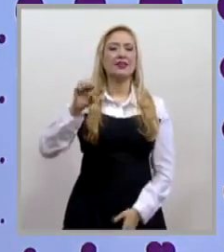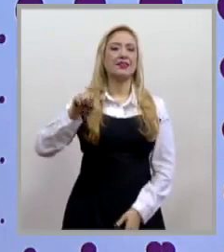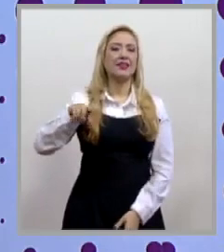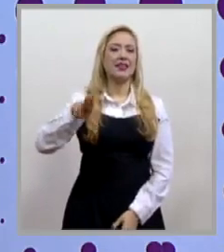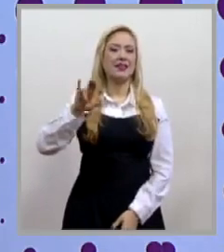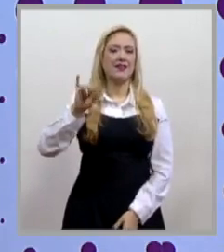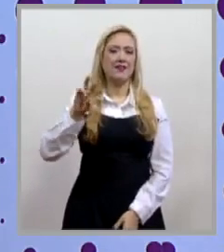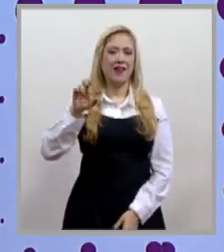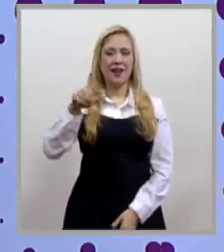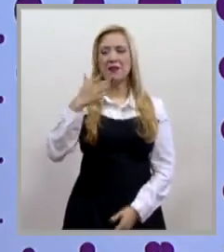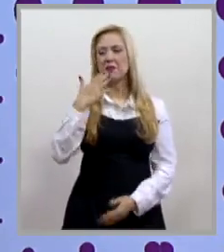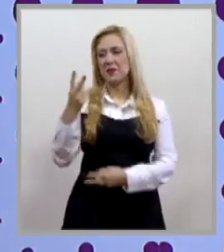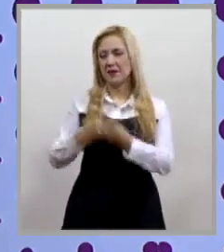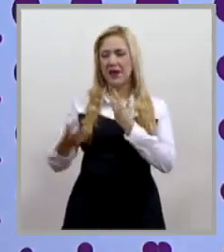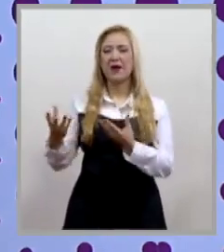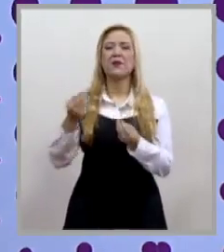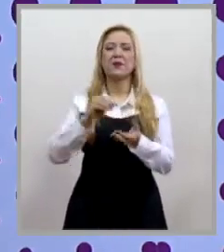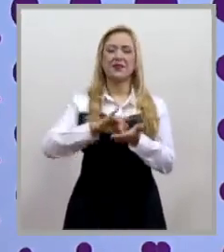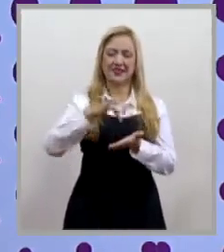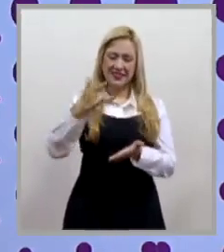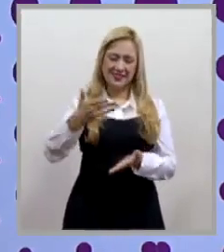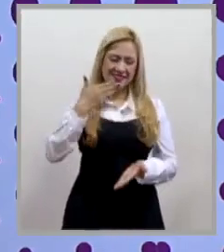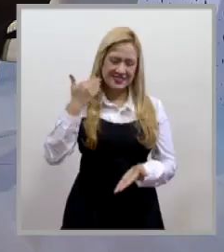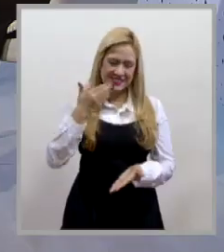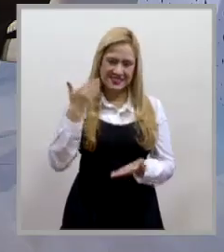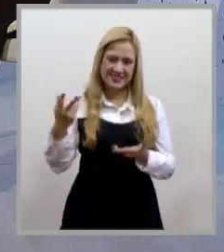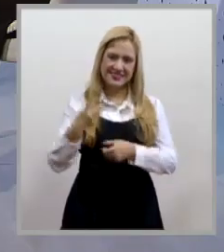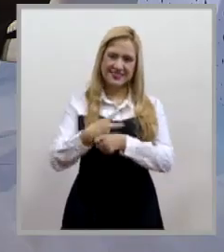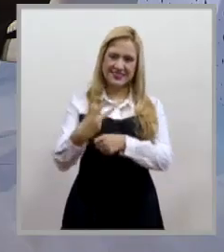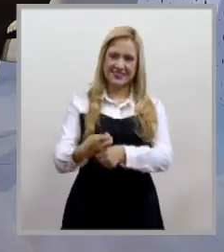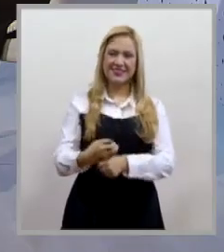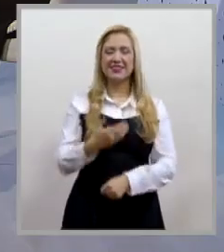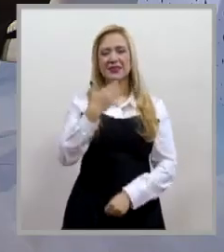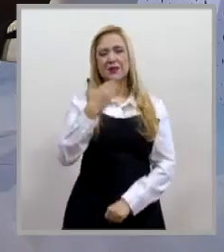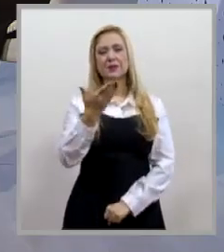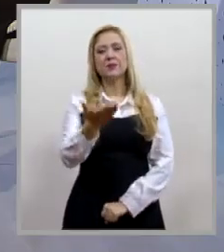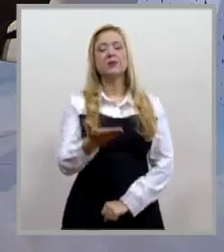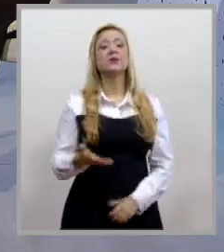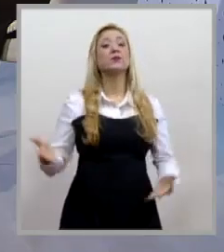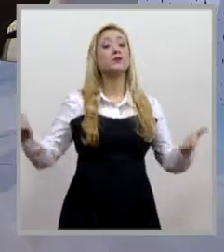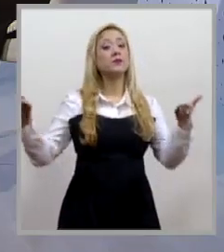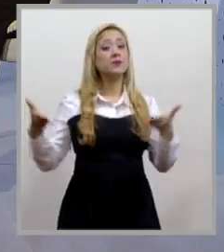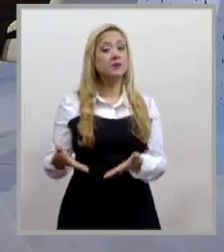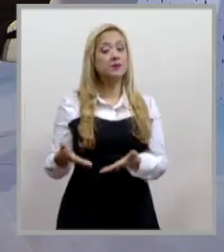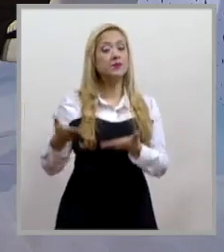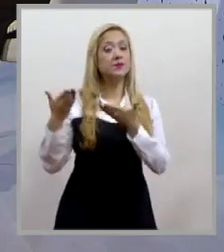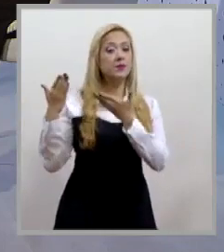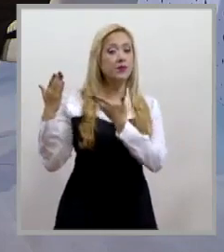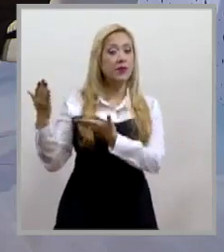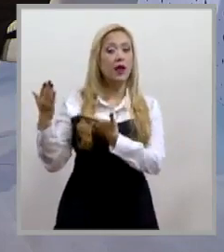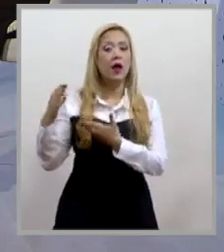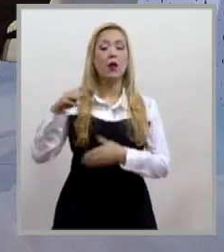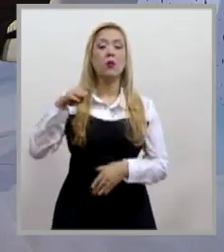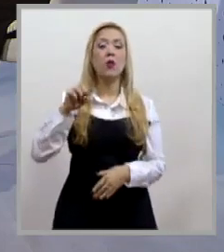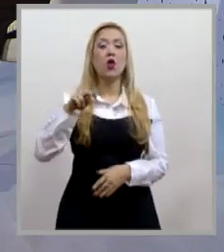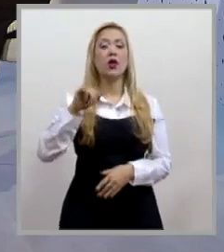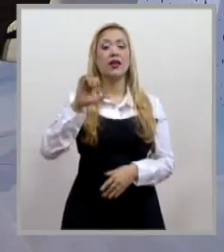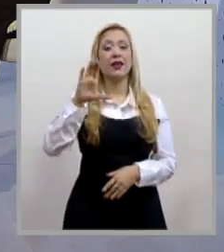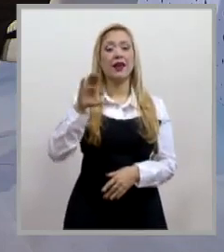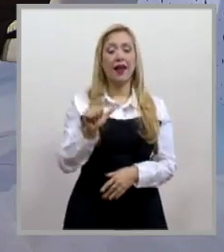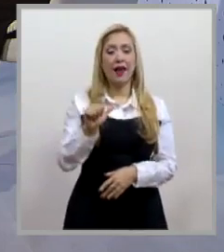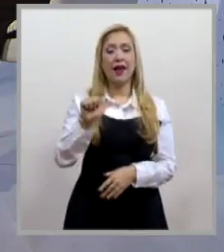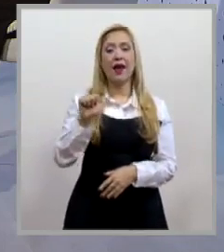Gaby. Muchísimas gracias, muy amable, un gusto estar aquí. Encantado. También tengo el gusto de presentar a Mónica Araceli Huicho